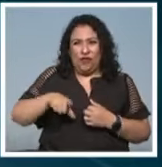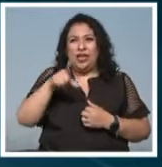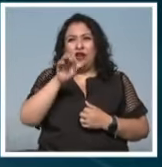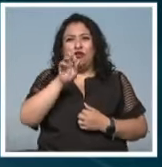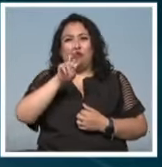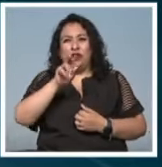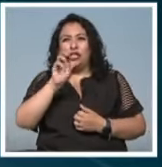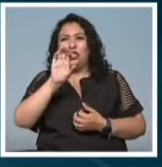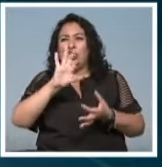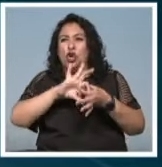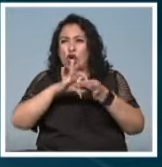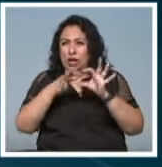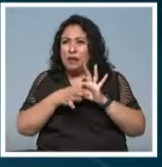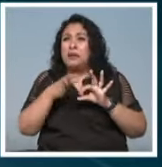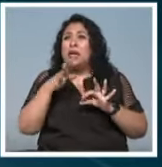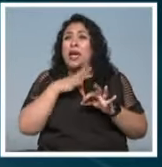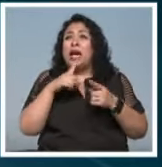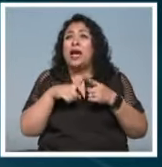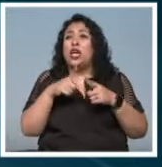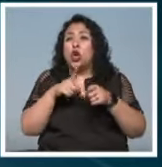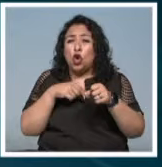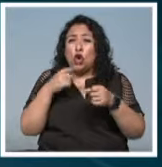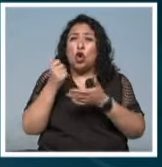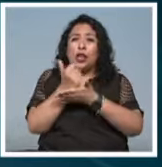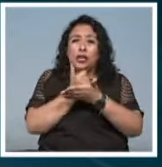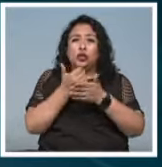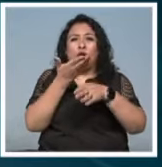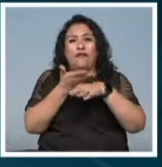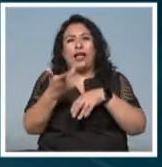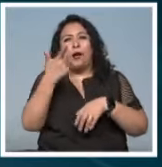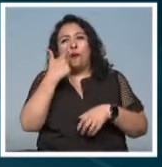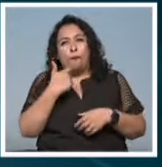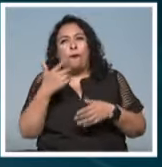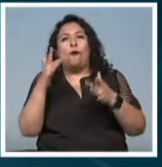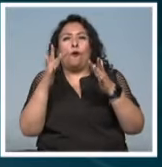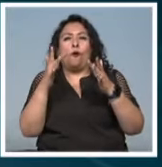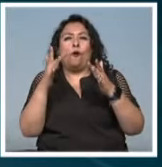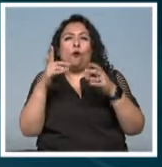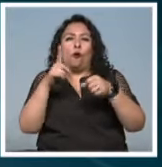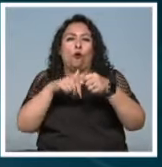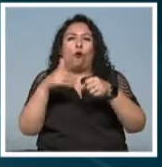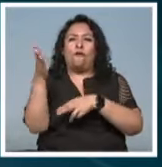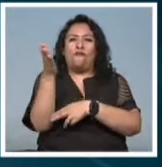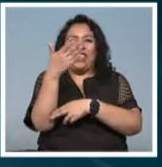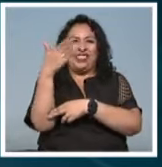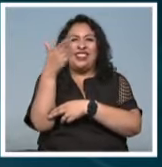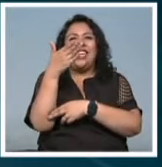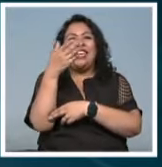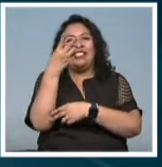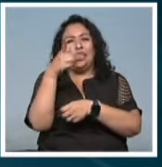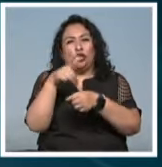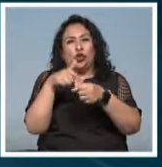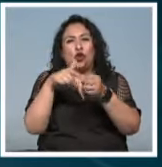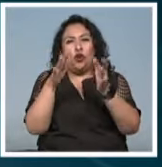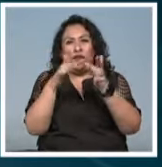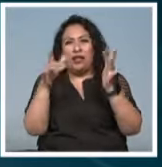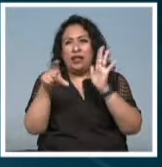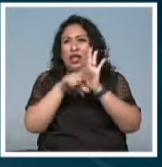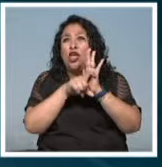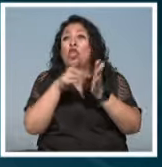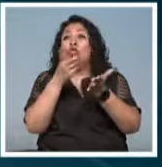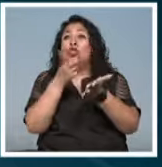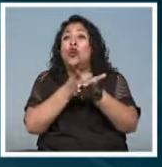Olímpica estará engalanada por azul, blanco y rojo, que son los colores de la famosa bandera tricolor francesa, con el logo dorado